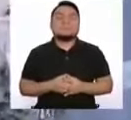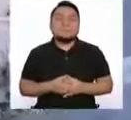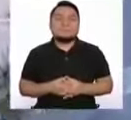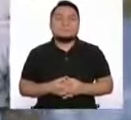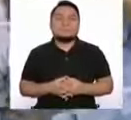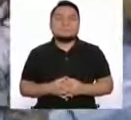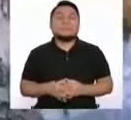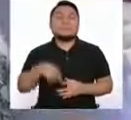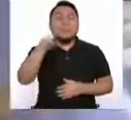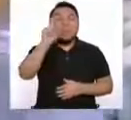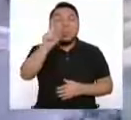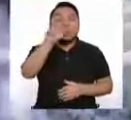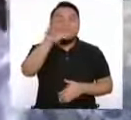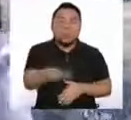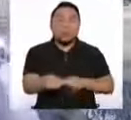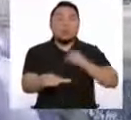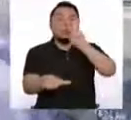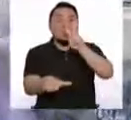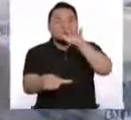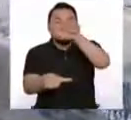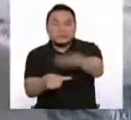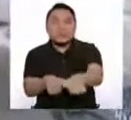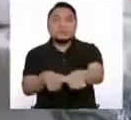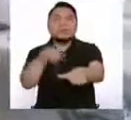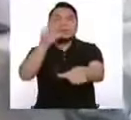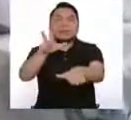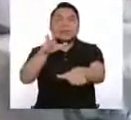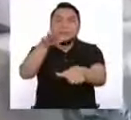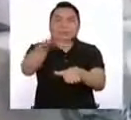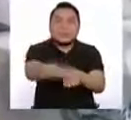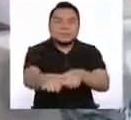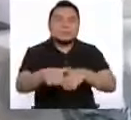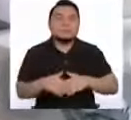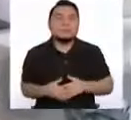¡Uno, dos, tres!